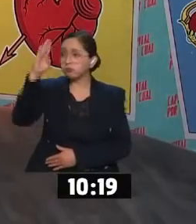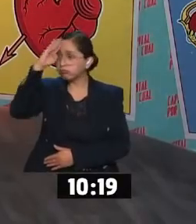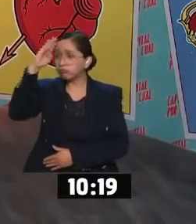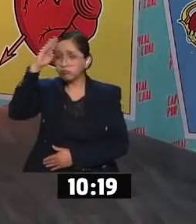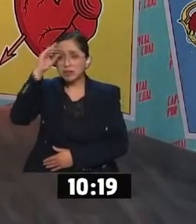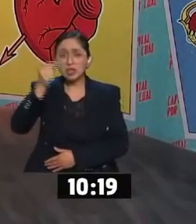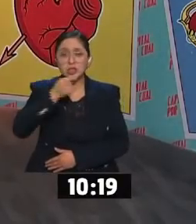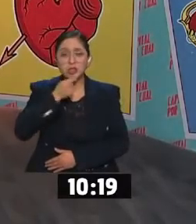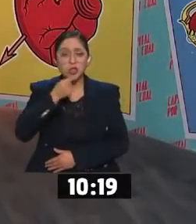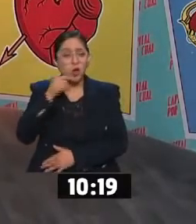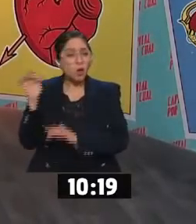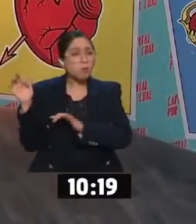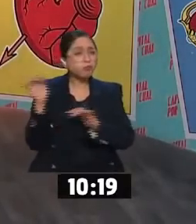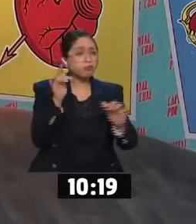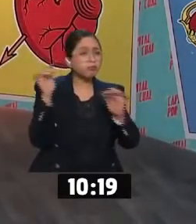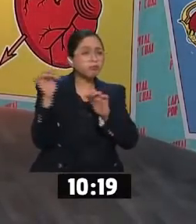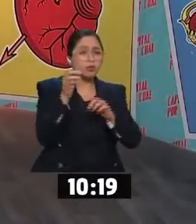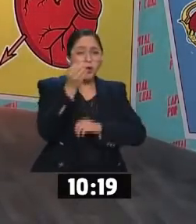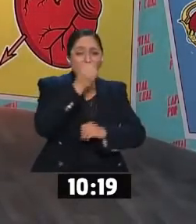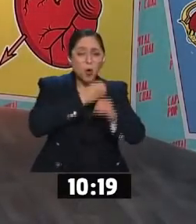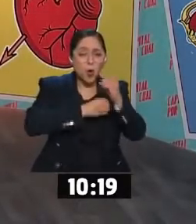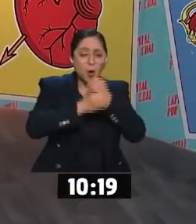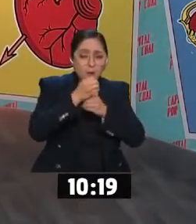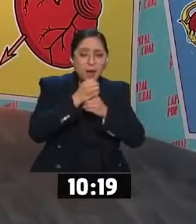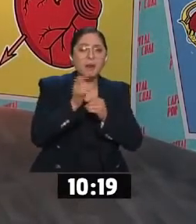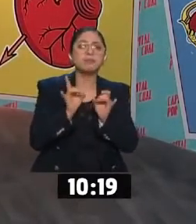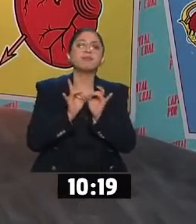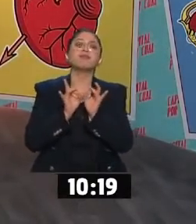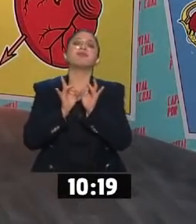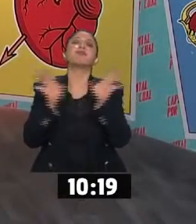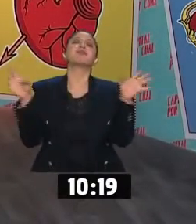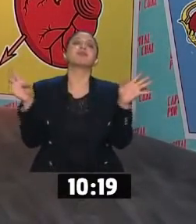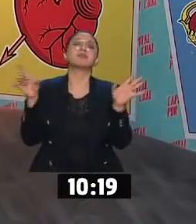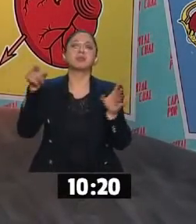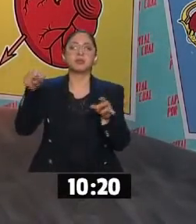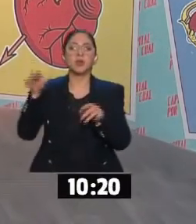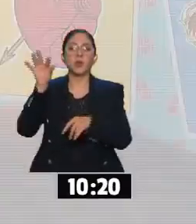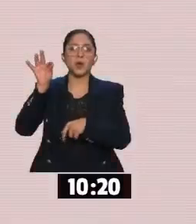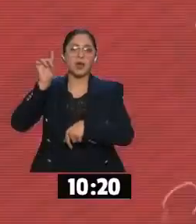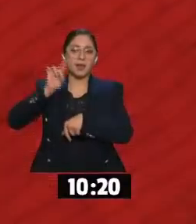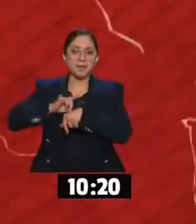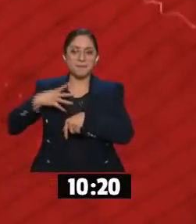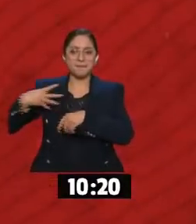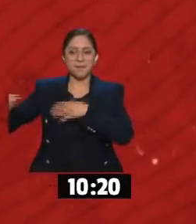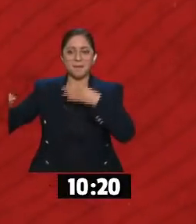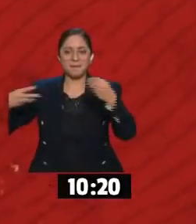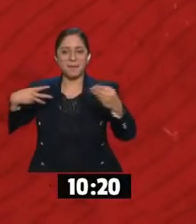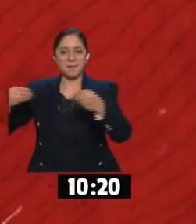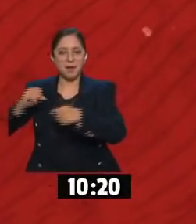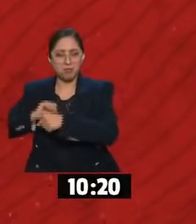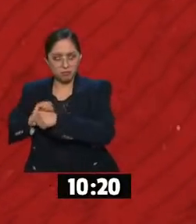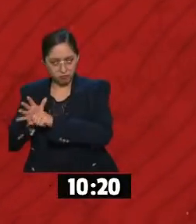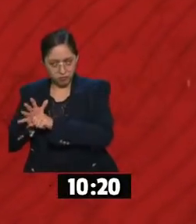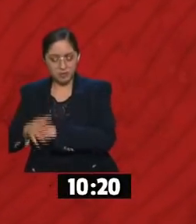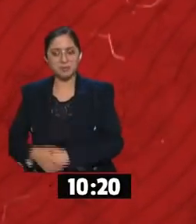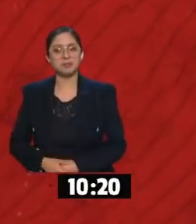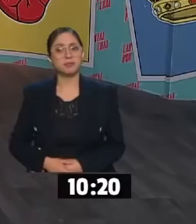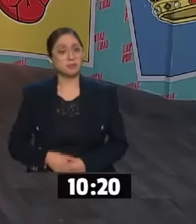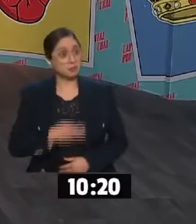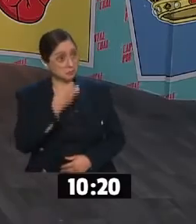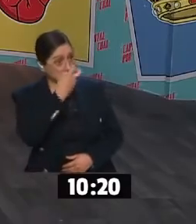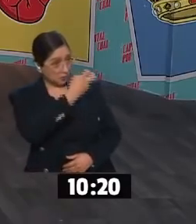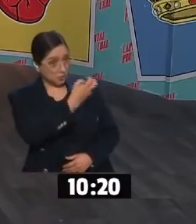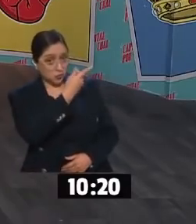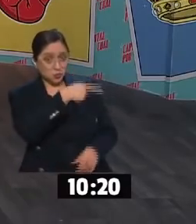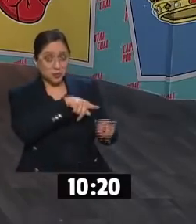cuarentena. La maldita pandemia, señora. Pero mira qué bonito. Ella es mi hermana. ¡Qué maravilla! La loca de los helechos. Y luego acá